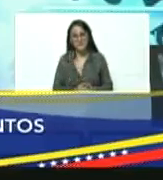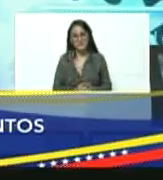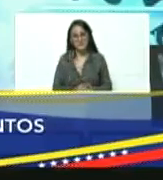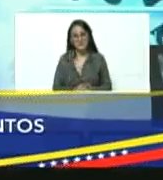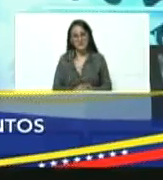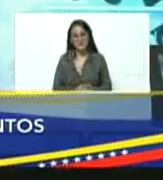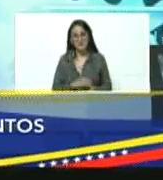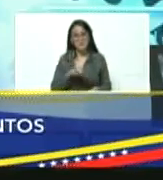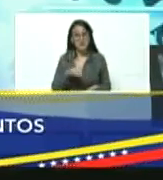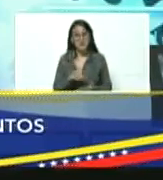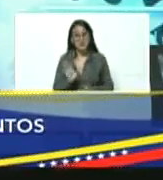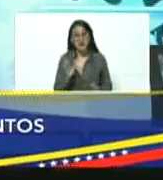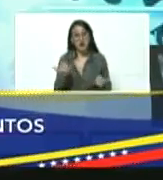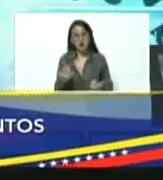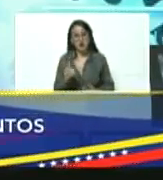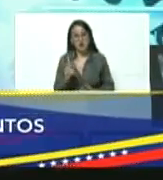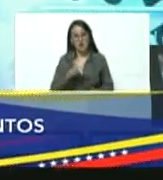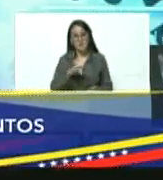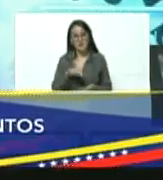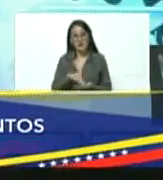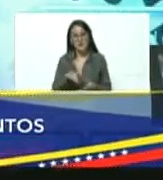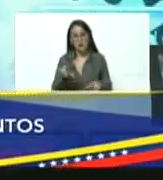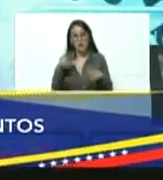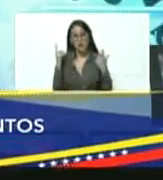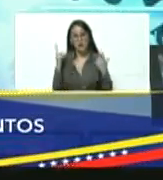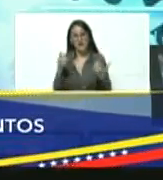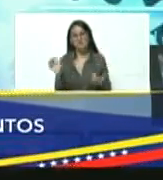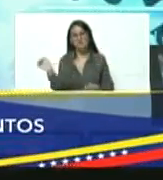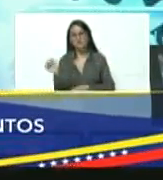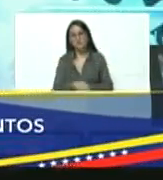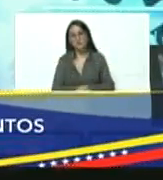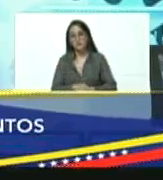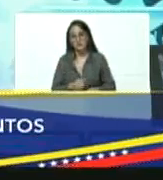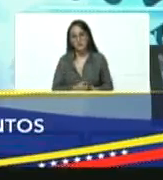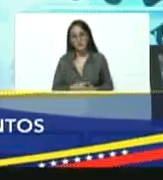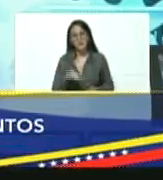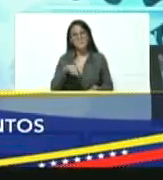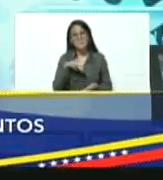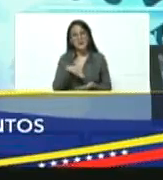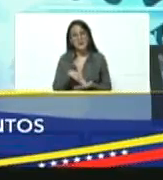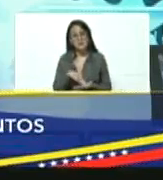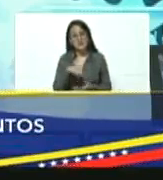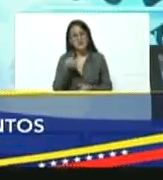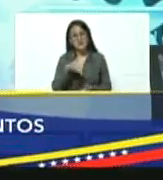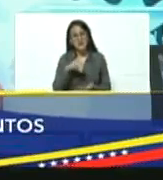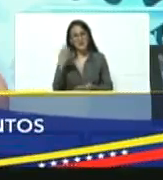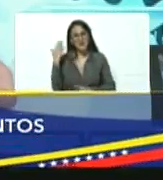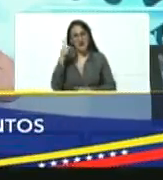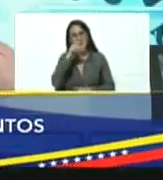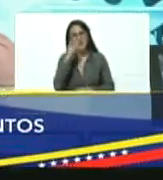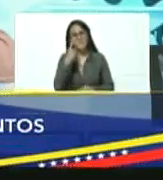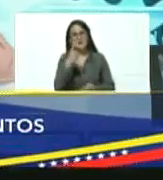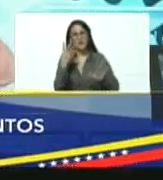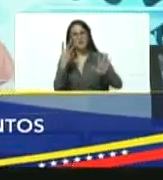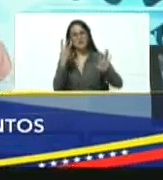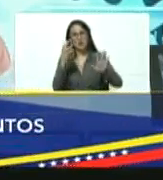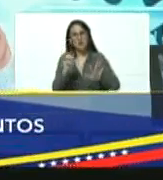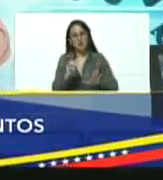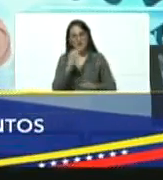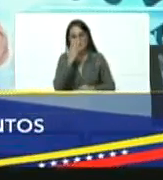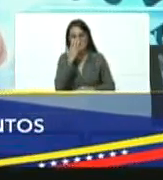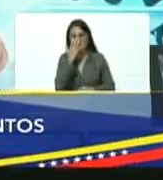Ya Miami no es Miami, La Guaira le da cuatro patadas, ustedes saben. Pero cuando Miami se volvió Miami en los años 80,